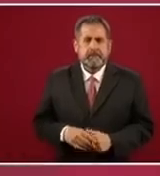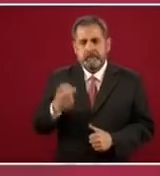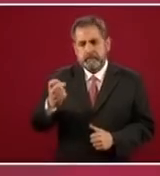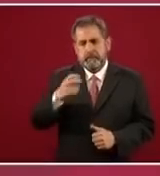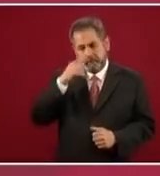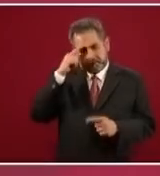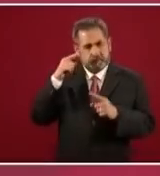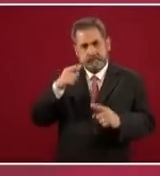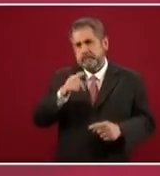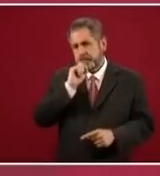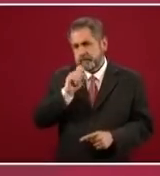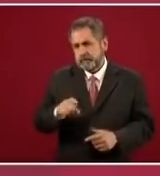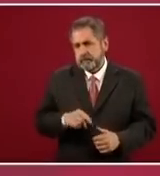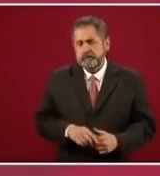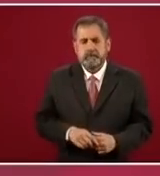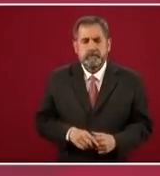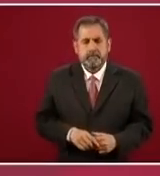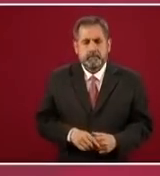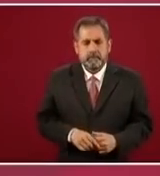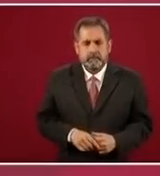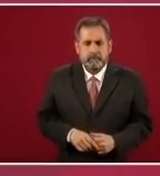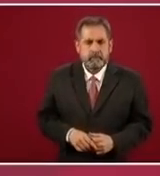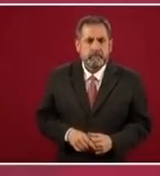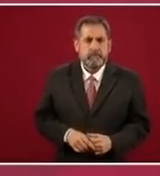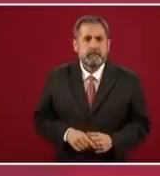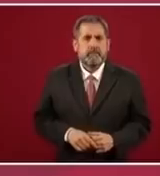Ese es el cambio también. ¿Sí?